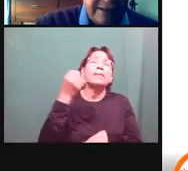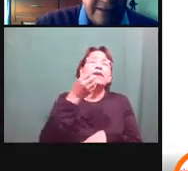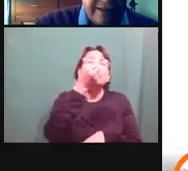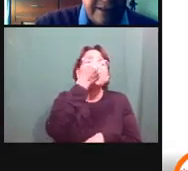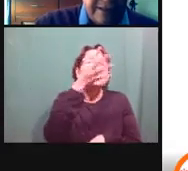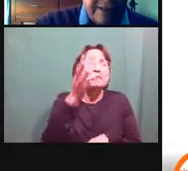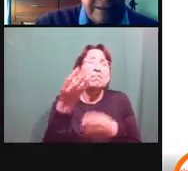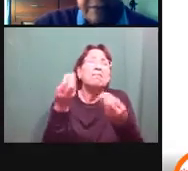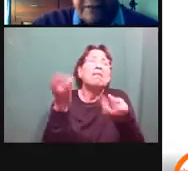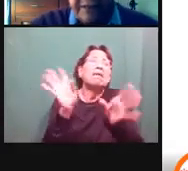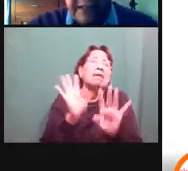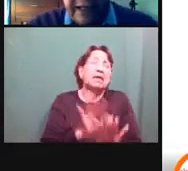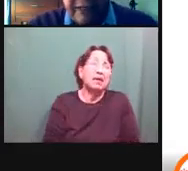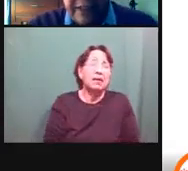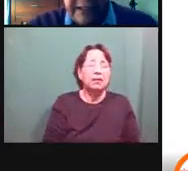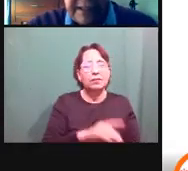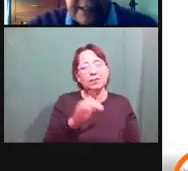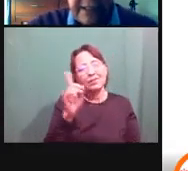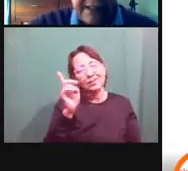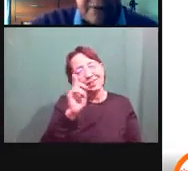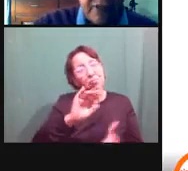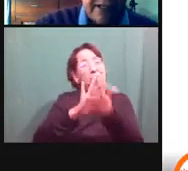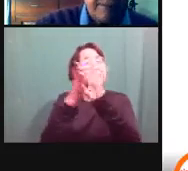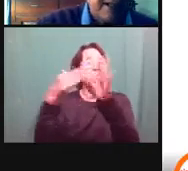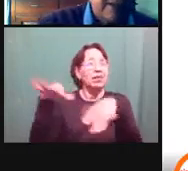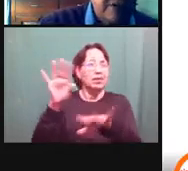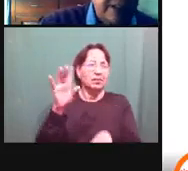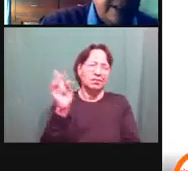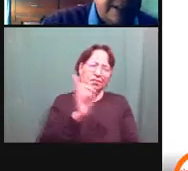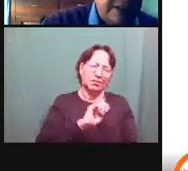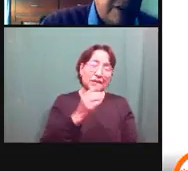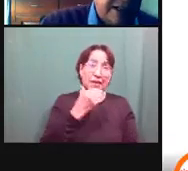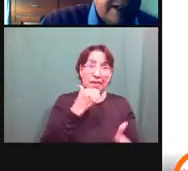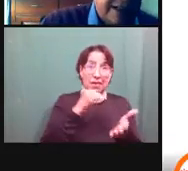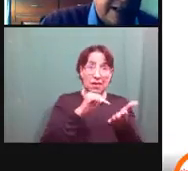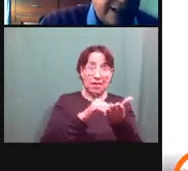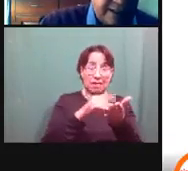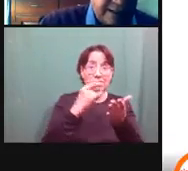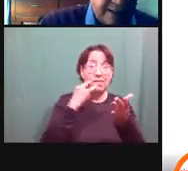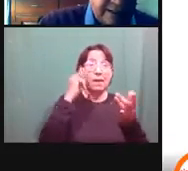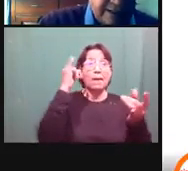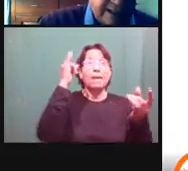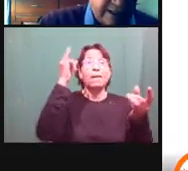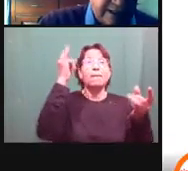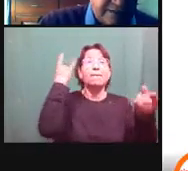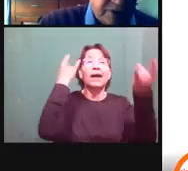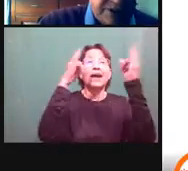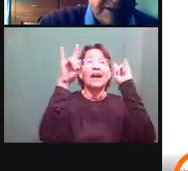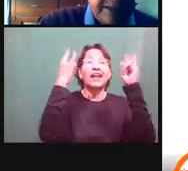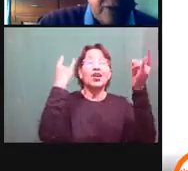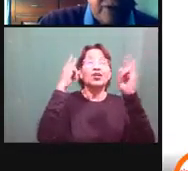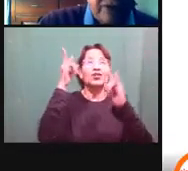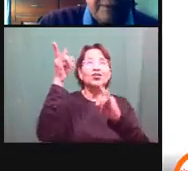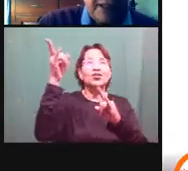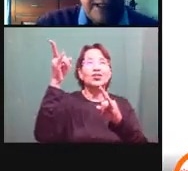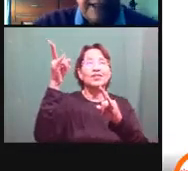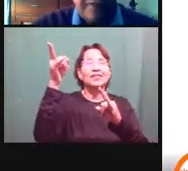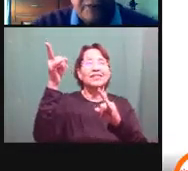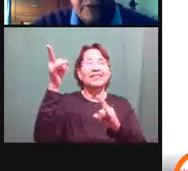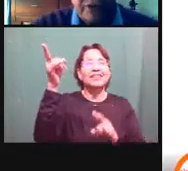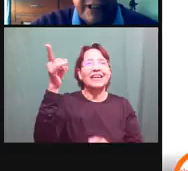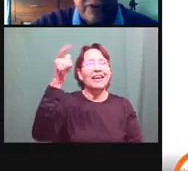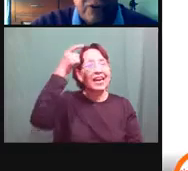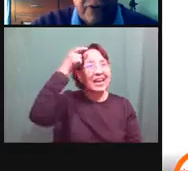desaparecerlas. Entonces sería una insensatez demoler el Palacio de la Inquisición de Cartagena de Indias por ser símbolo de una